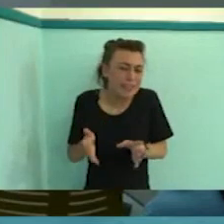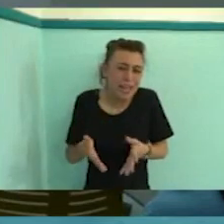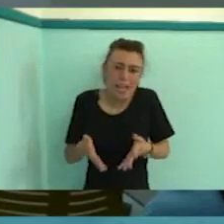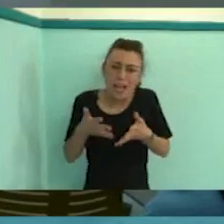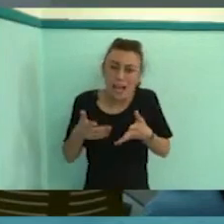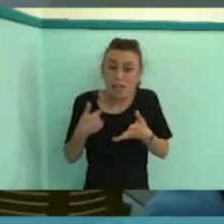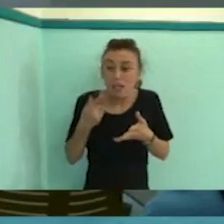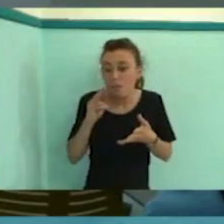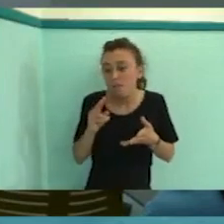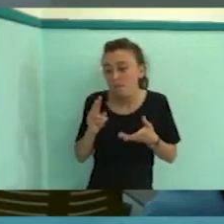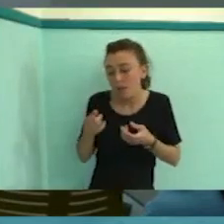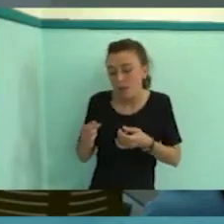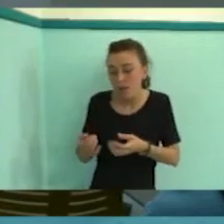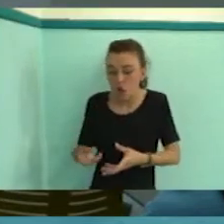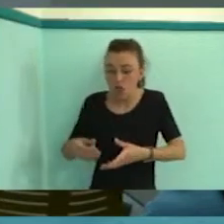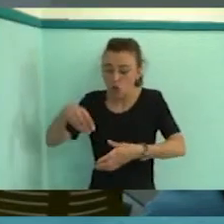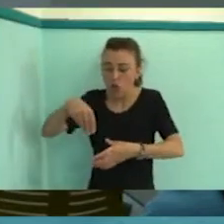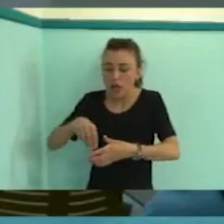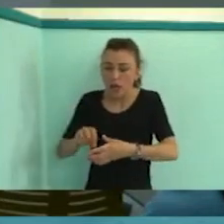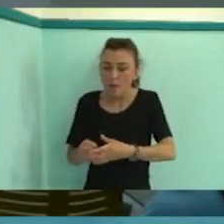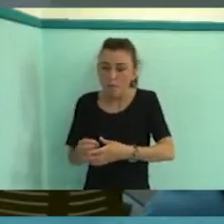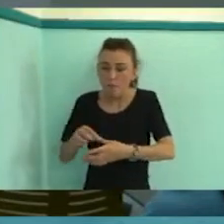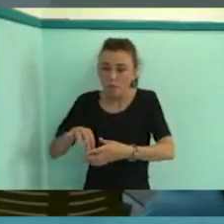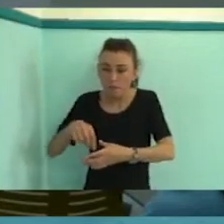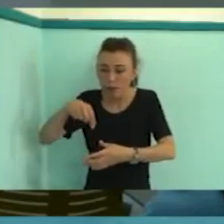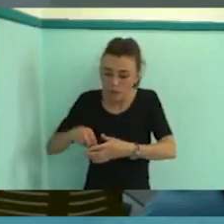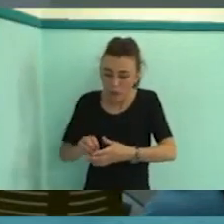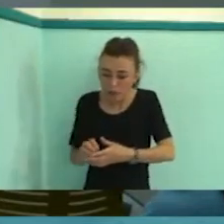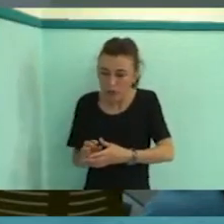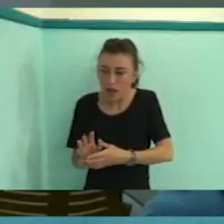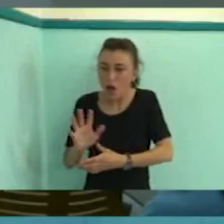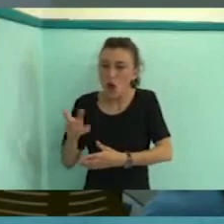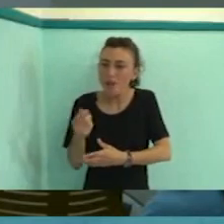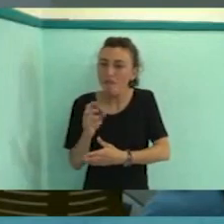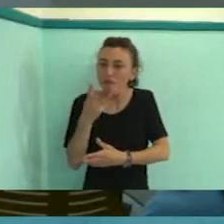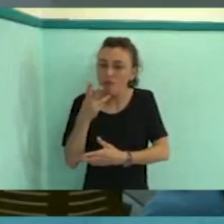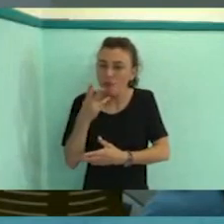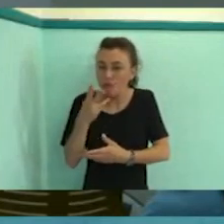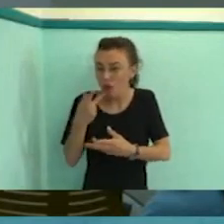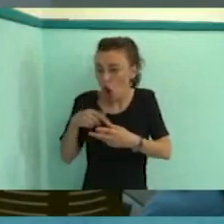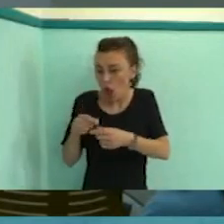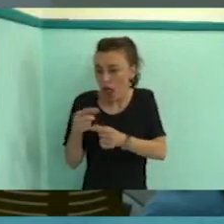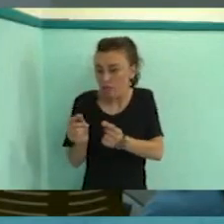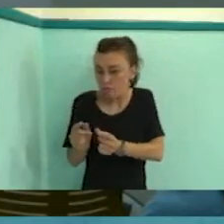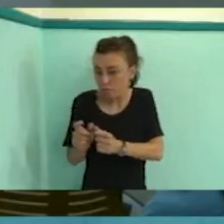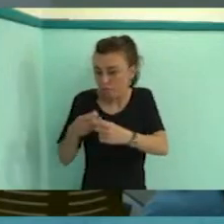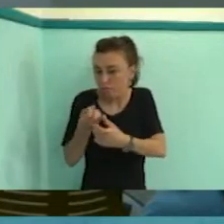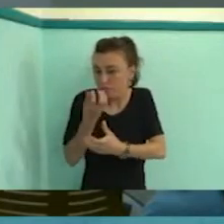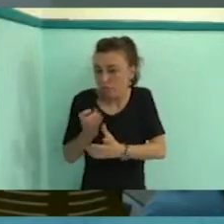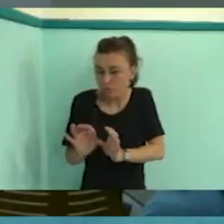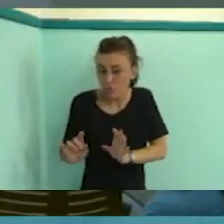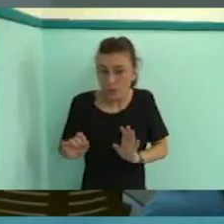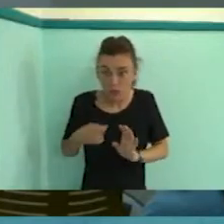este esqueje lo he plantado me ha salido una flor de colores y yo la admiro muchísimo ella adora hacer eso ella ama ella le pone cariño a